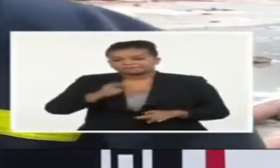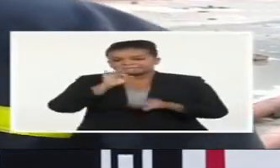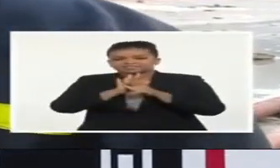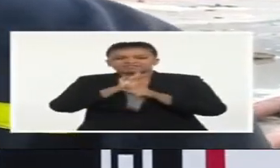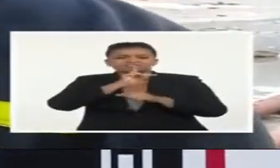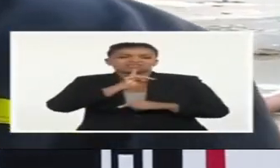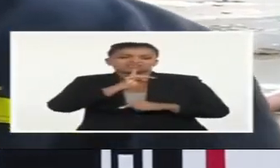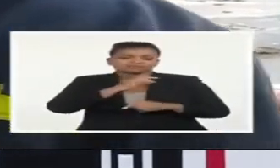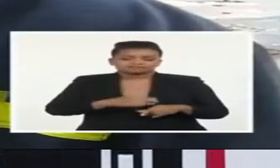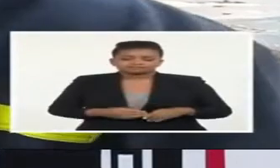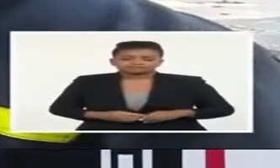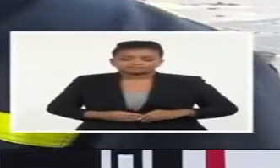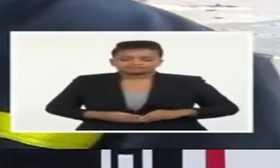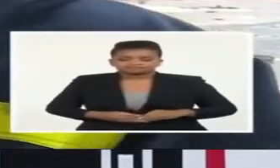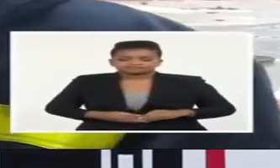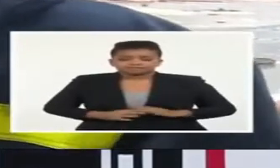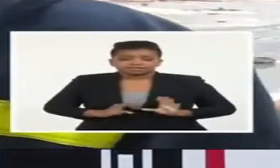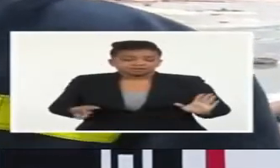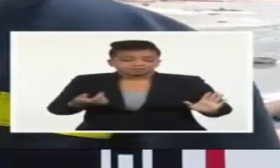Hay muchos